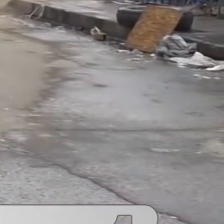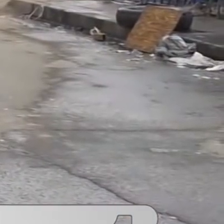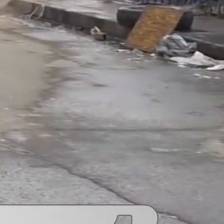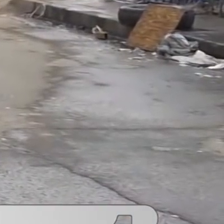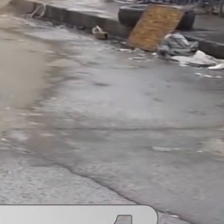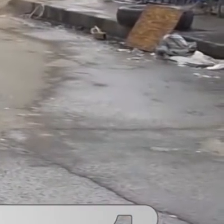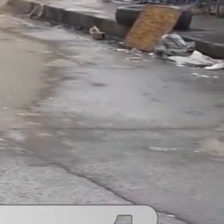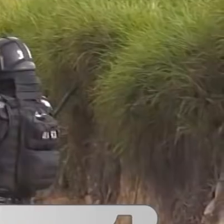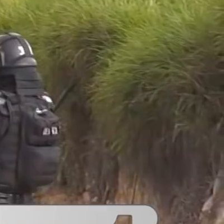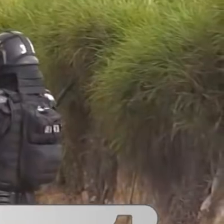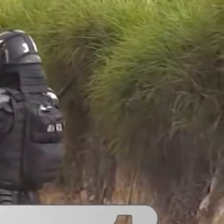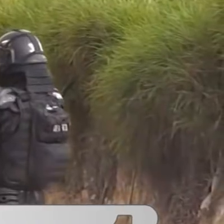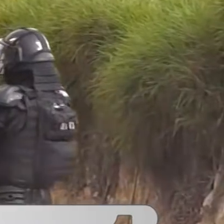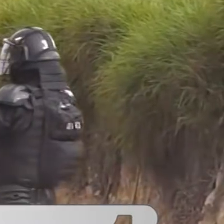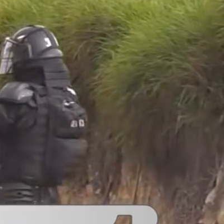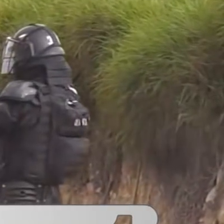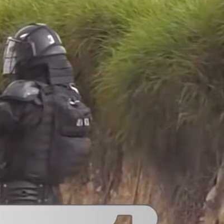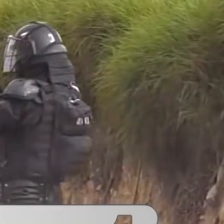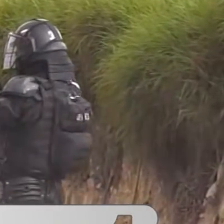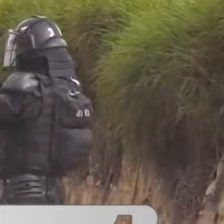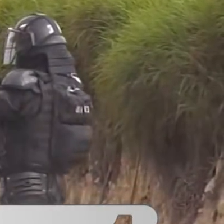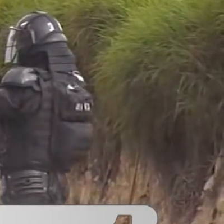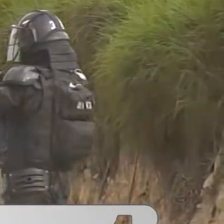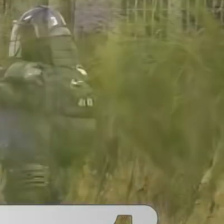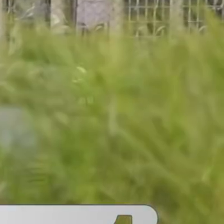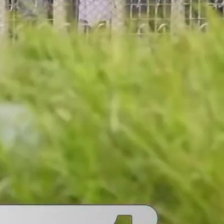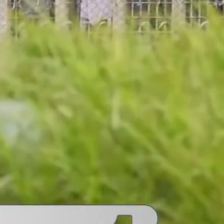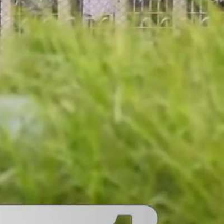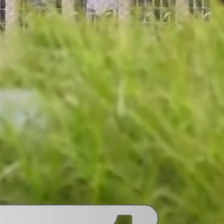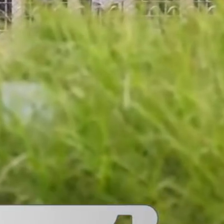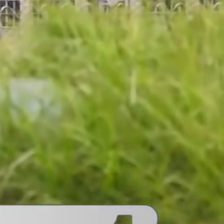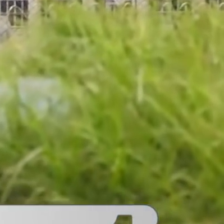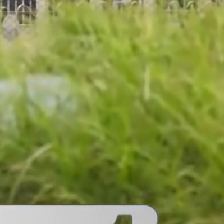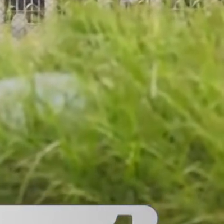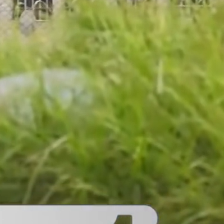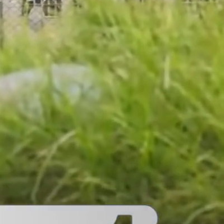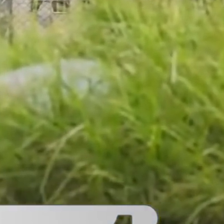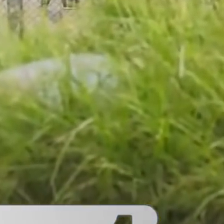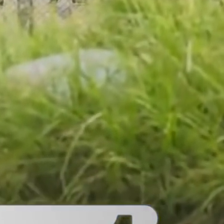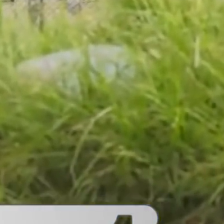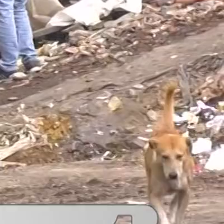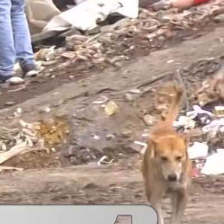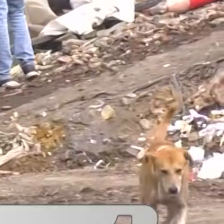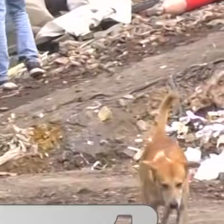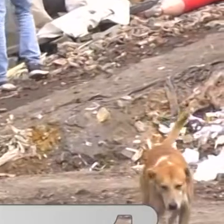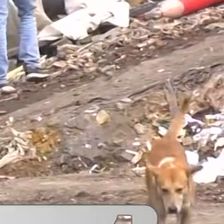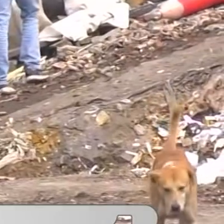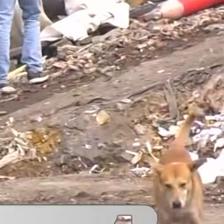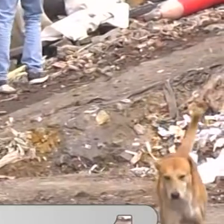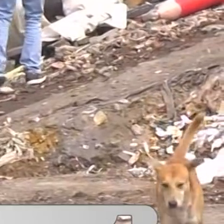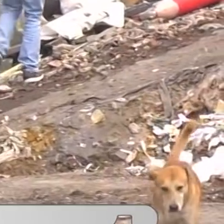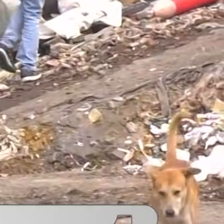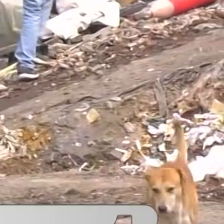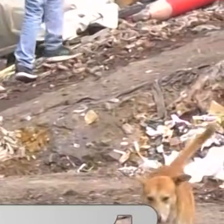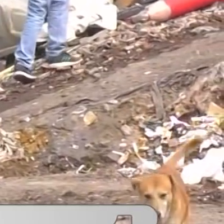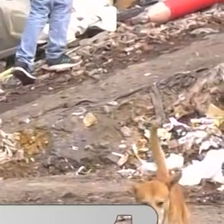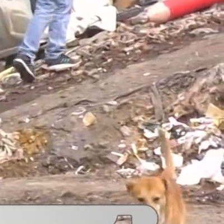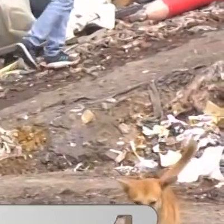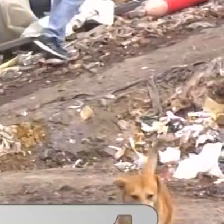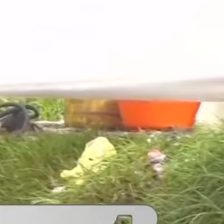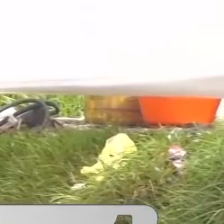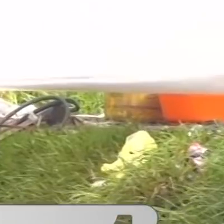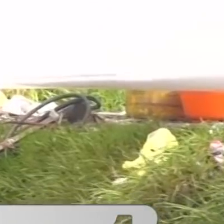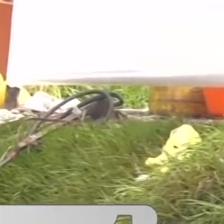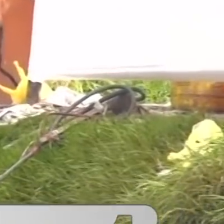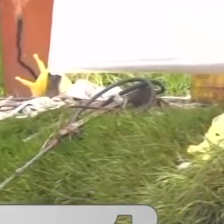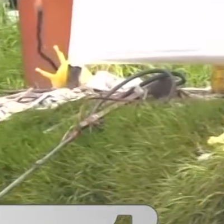las 5:30 de la mañana se adelantó un operativo de desalojo en inmediaciones a la cárcel Modelo. 120 familias invadieron desde agosto de